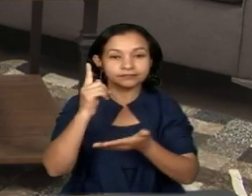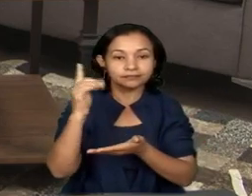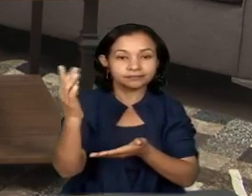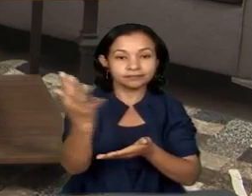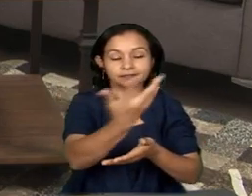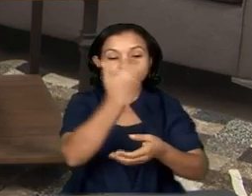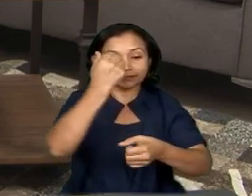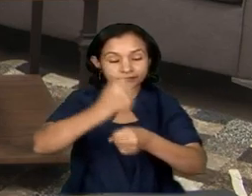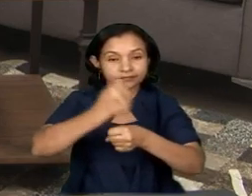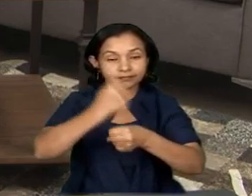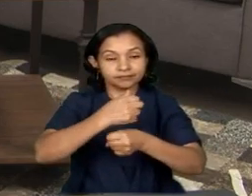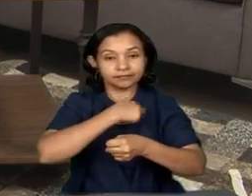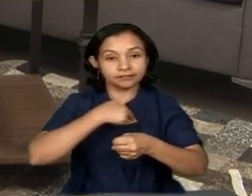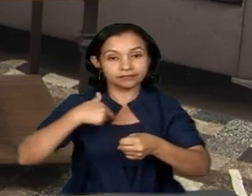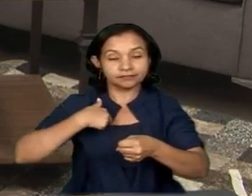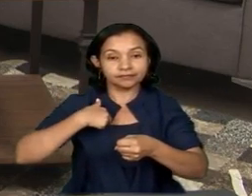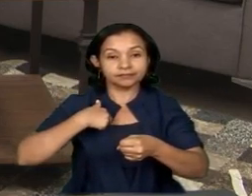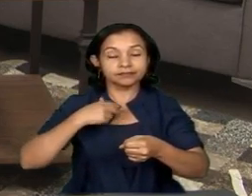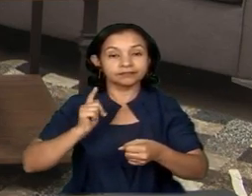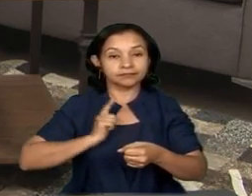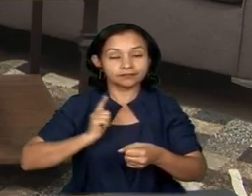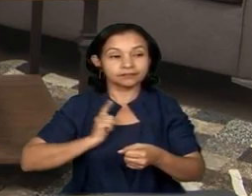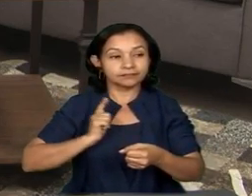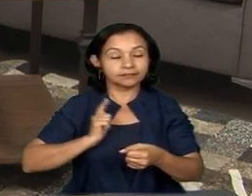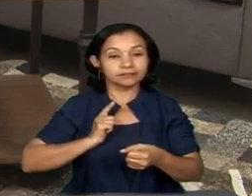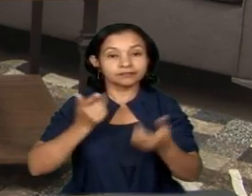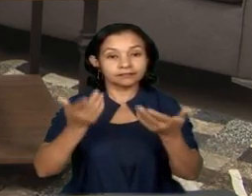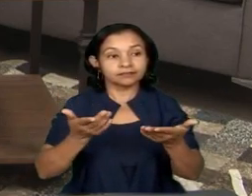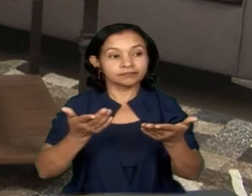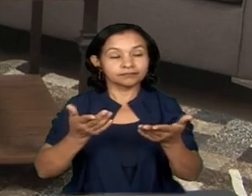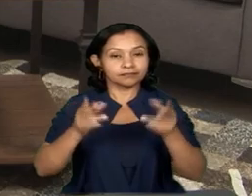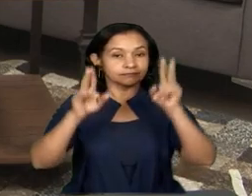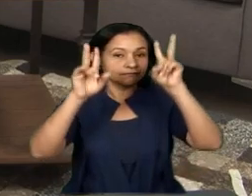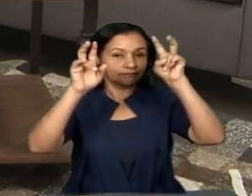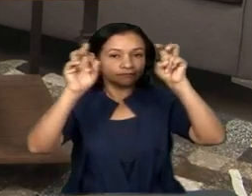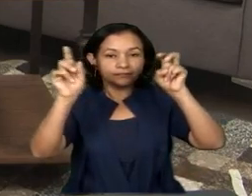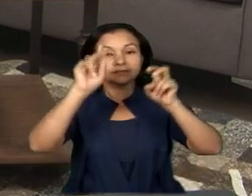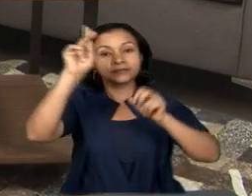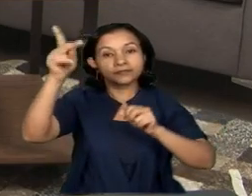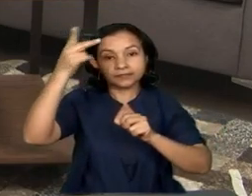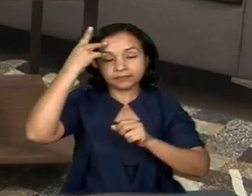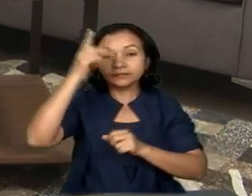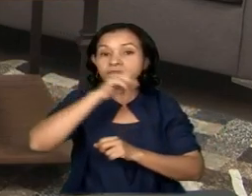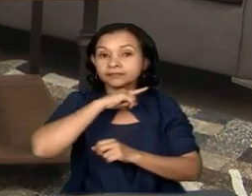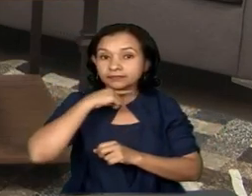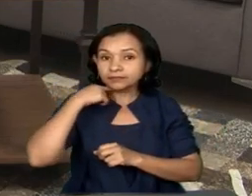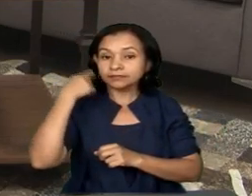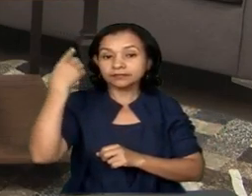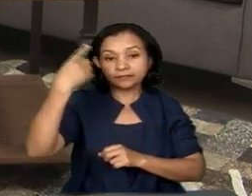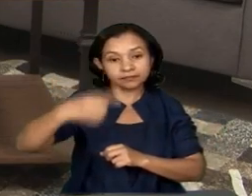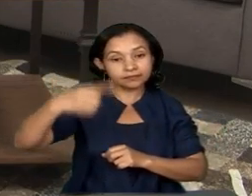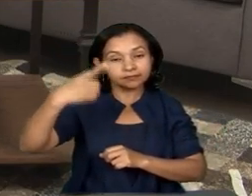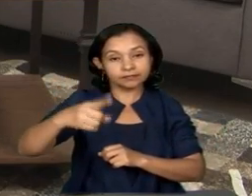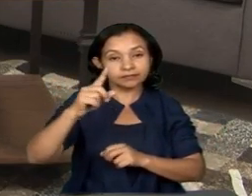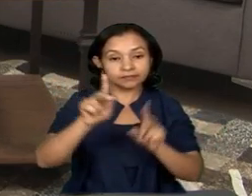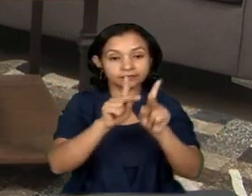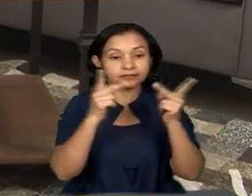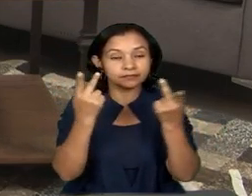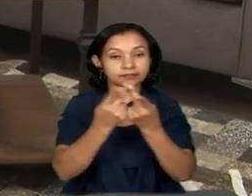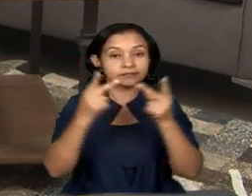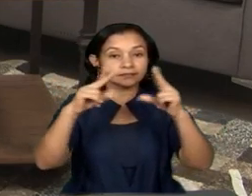trabajo que se realiza en función de garantizar, y ese que no es un eslogan, sino que es una política real, restitución de derechos al pueblo